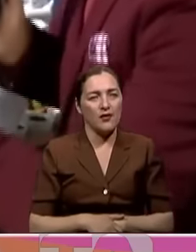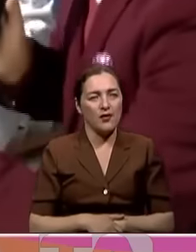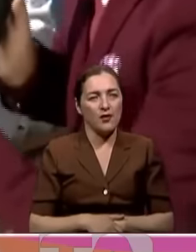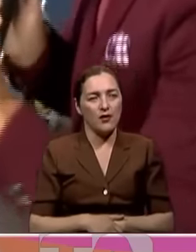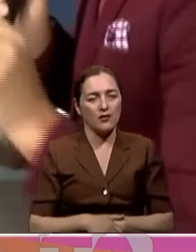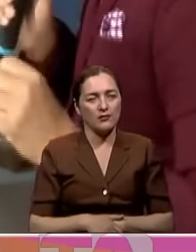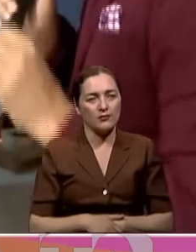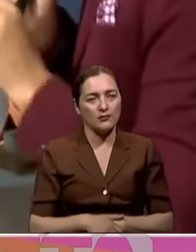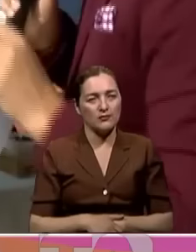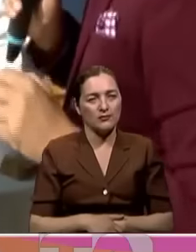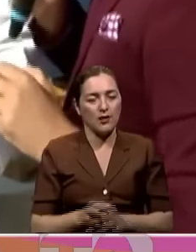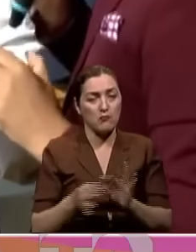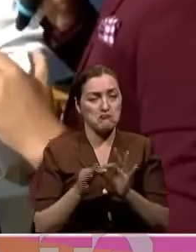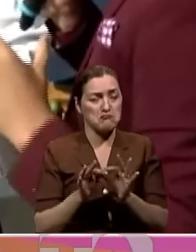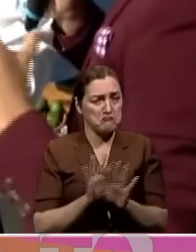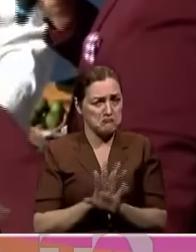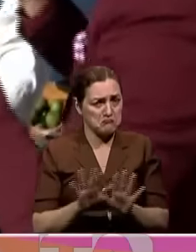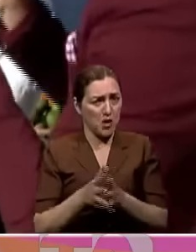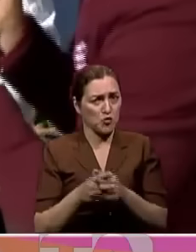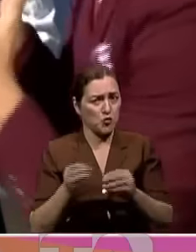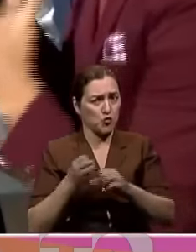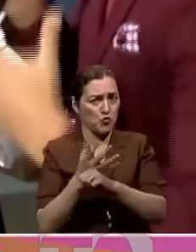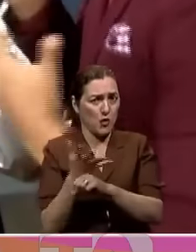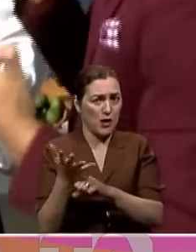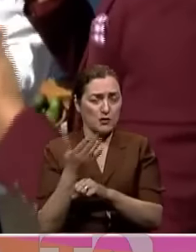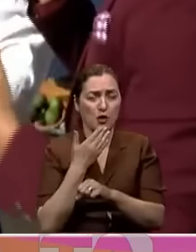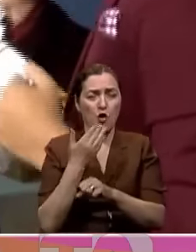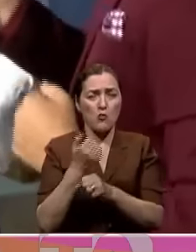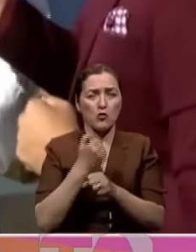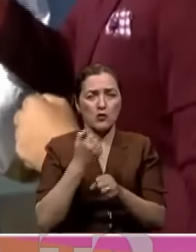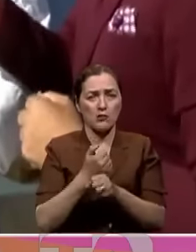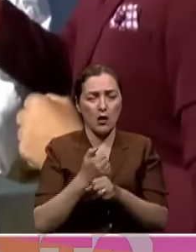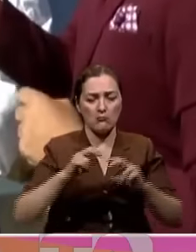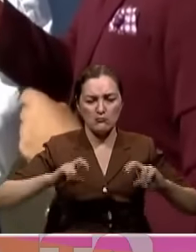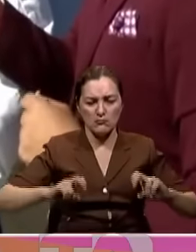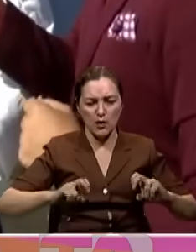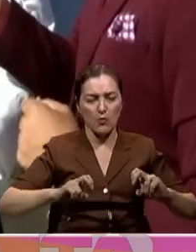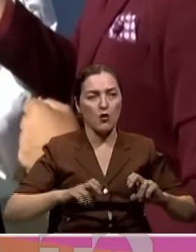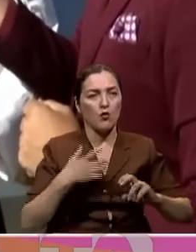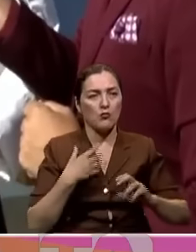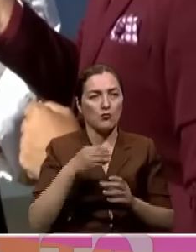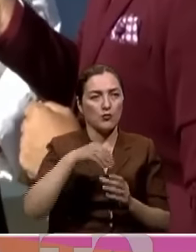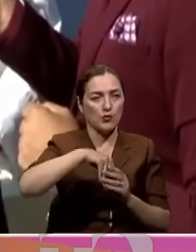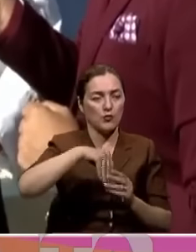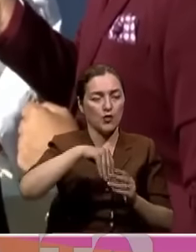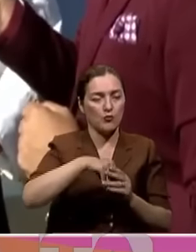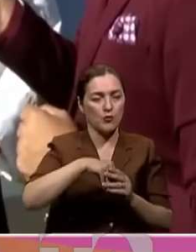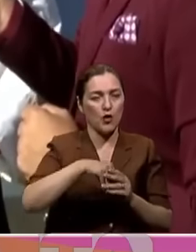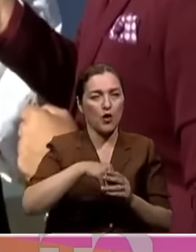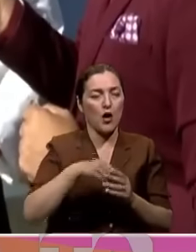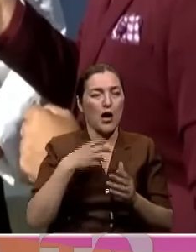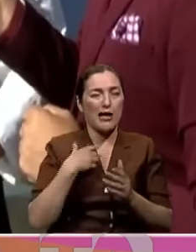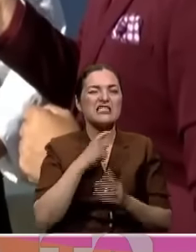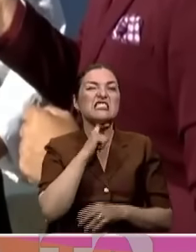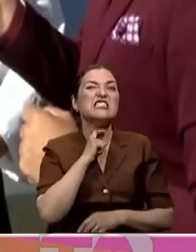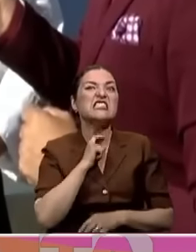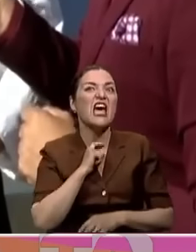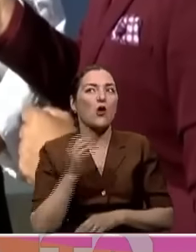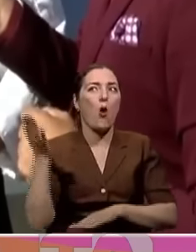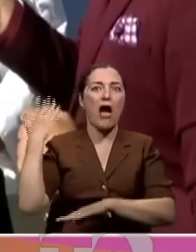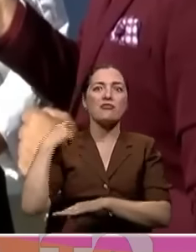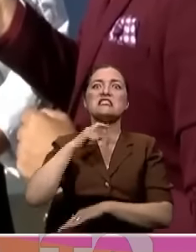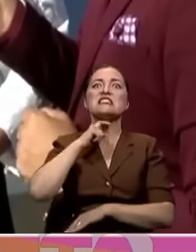Titi dijo, hay que hacer esto, hay que hacer acá. ¿Cómo se reunieron a hacer ese trabajo? Un relleno súper jugoso, no seco como estuvo la